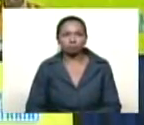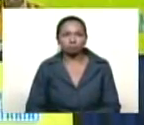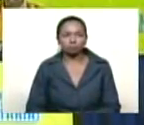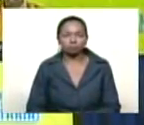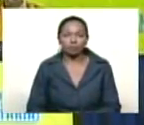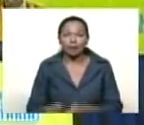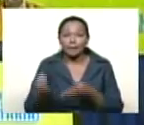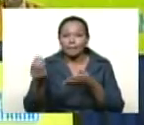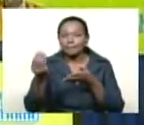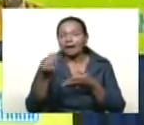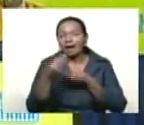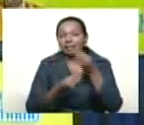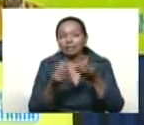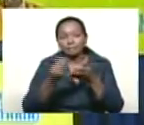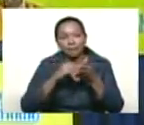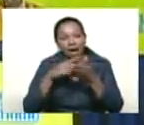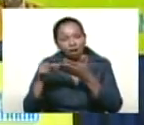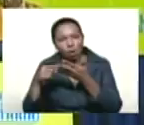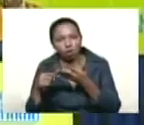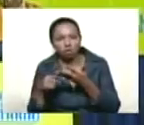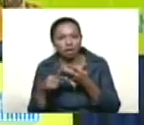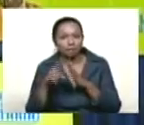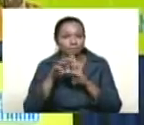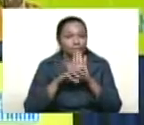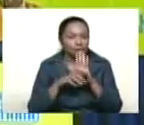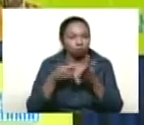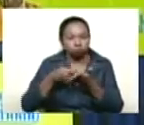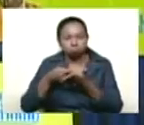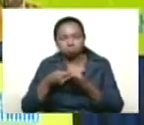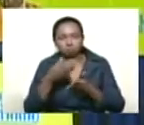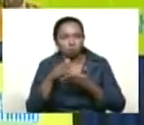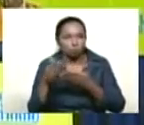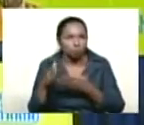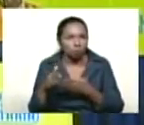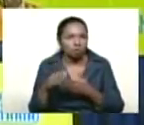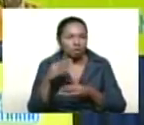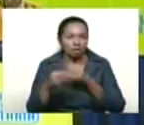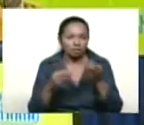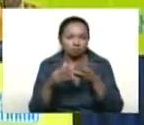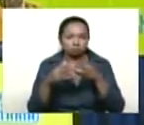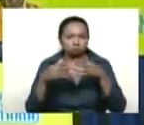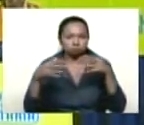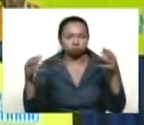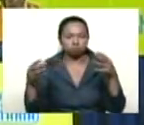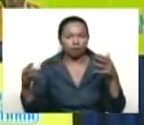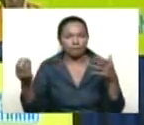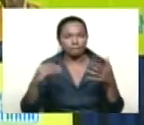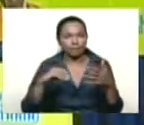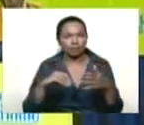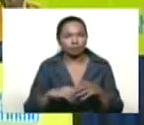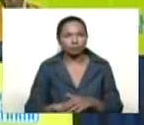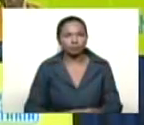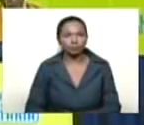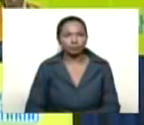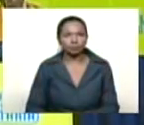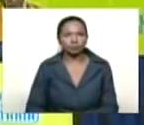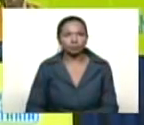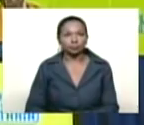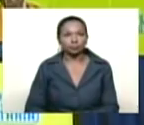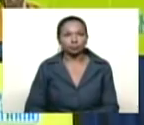Más con menos. Y ampliar la captación